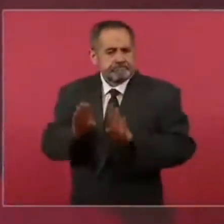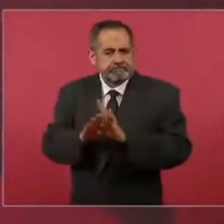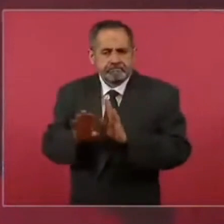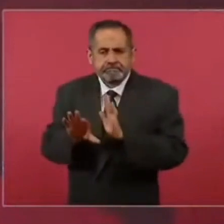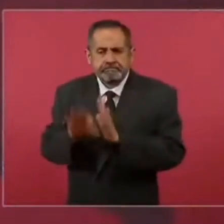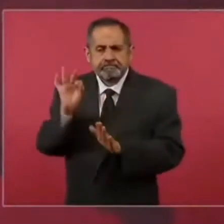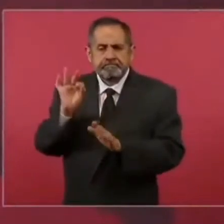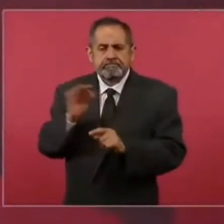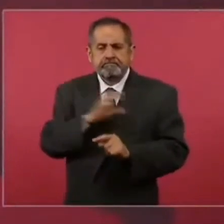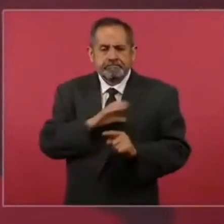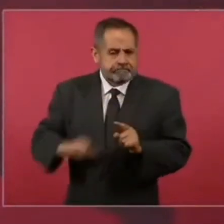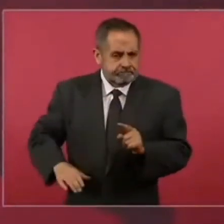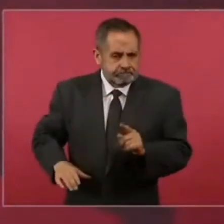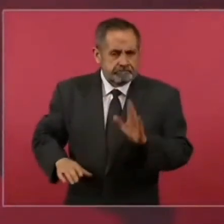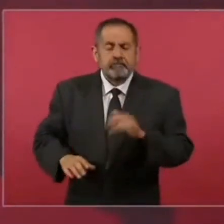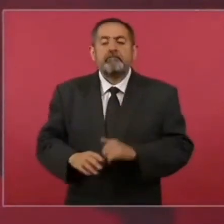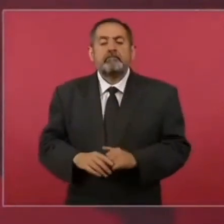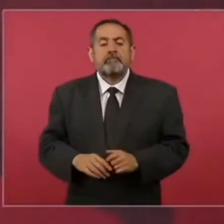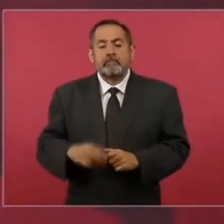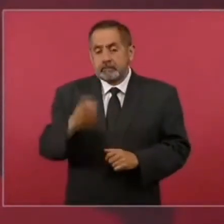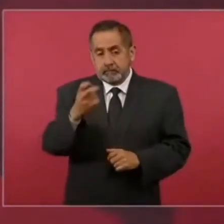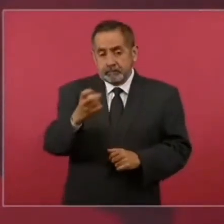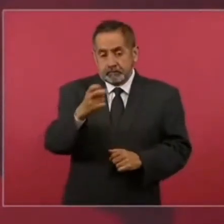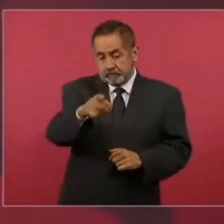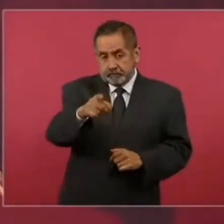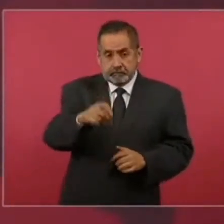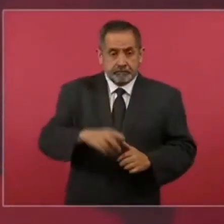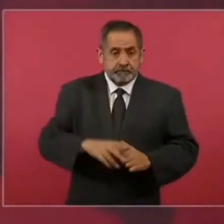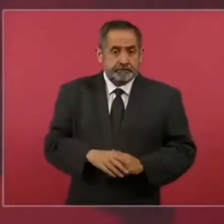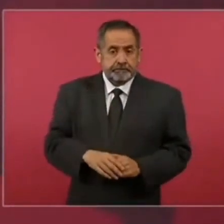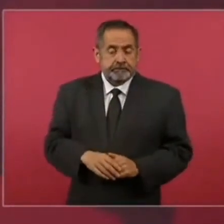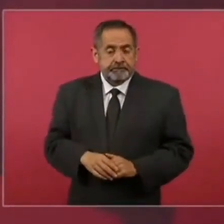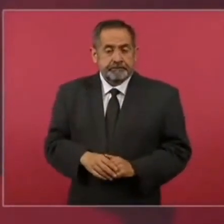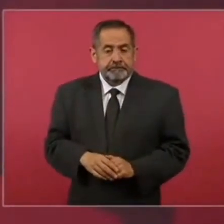y por eso la